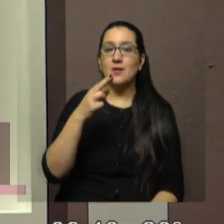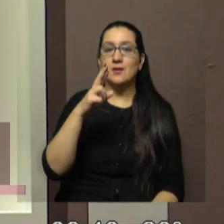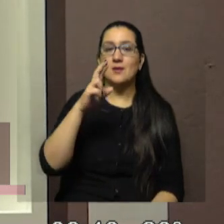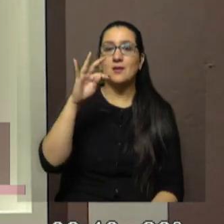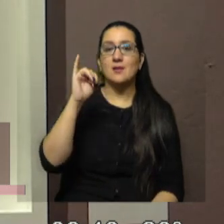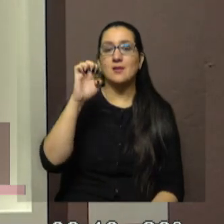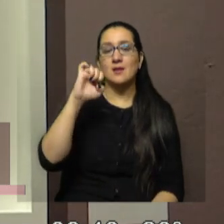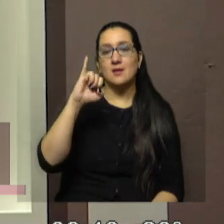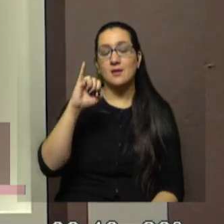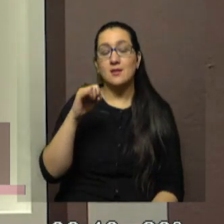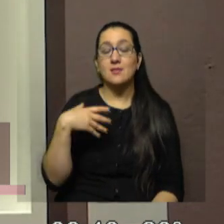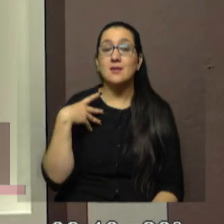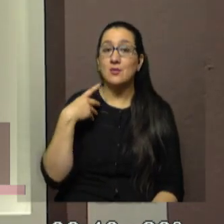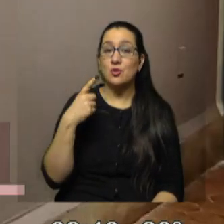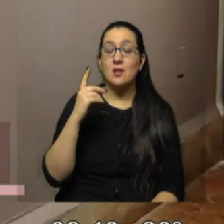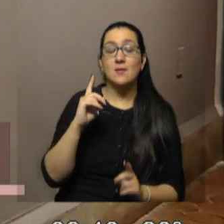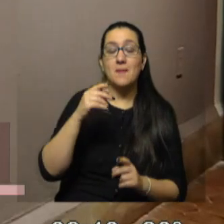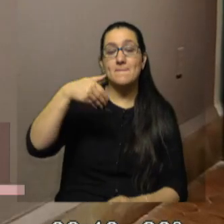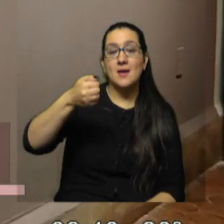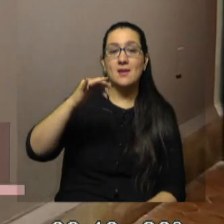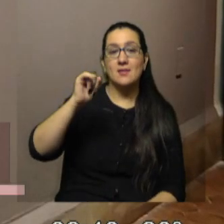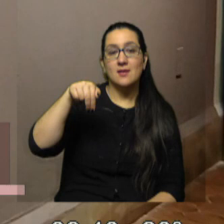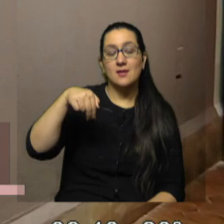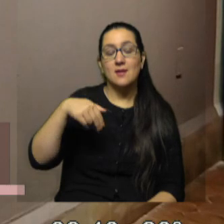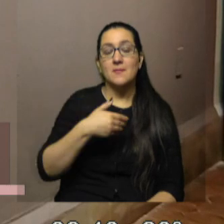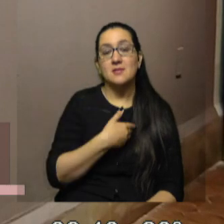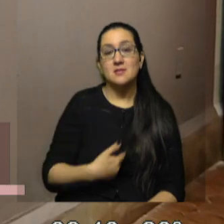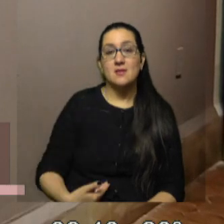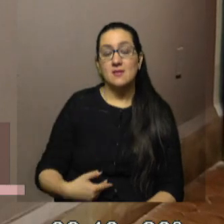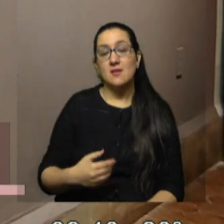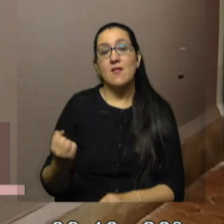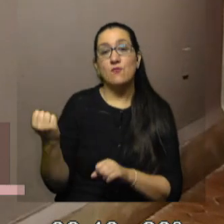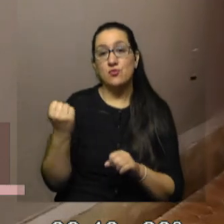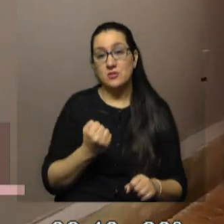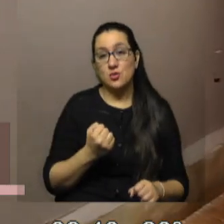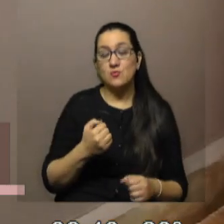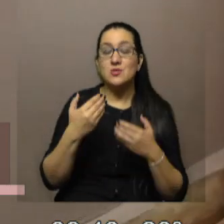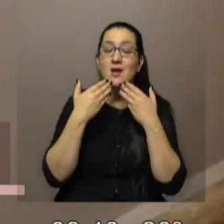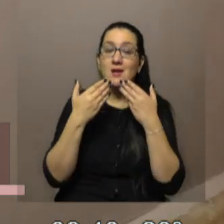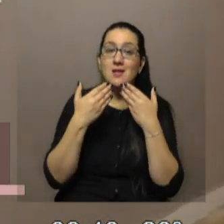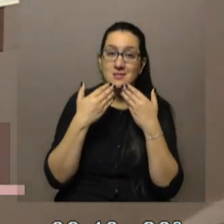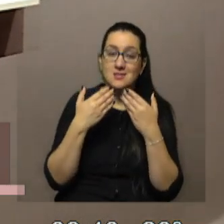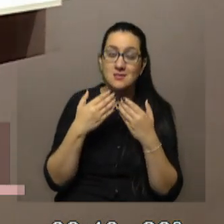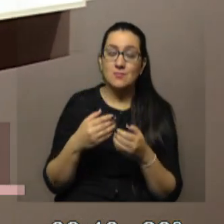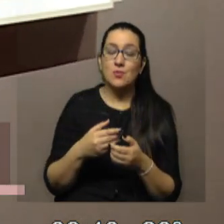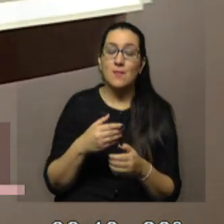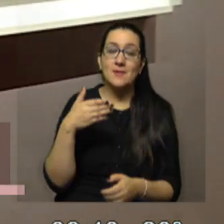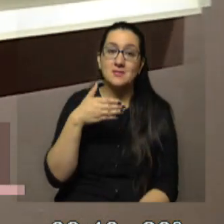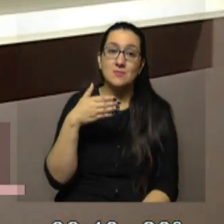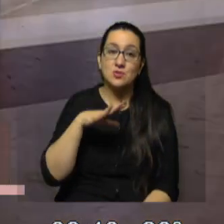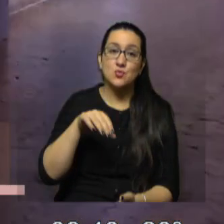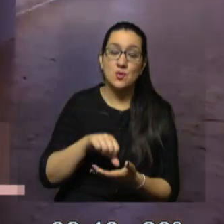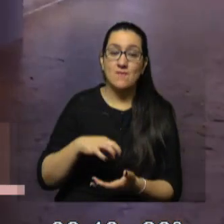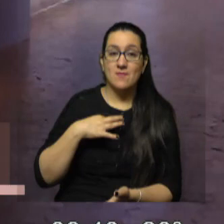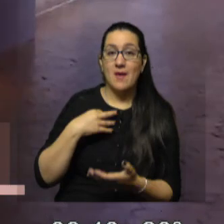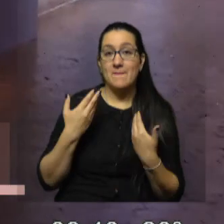Museo Histórico Cabildo, Martín Gurwitch, presidente de la Fundación José Gurwitch, les agradecemos por estos minutos en Ciudad Viva. Como decíamos, compañeros, a